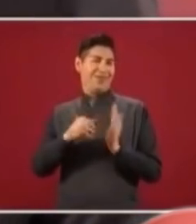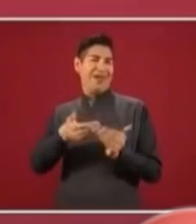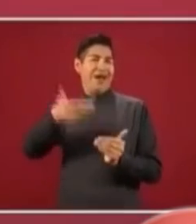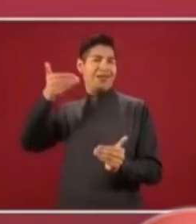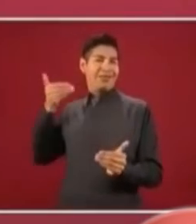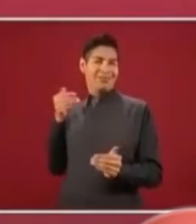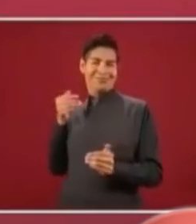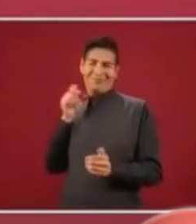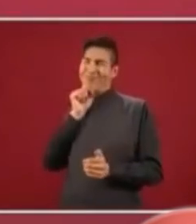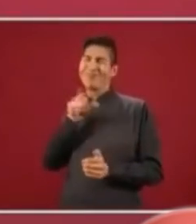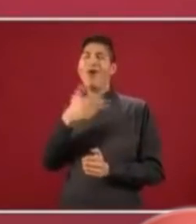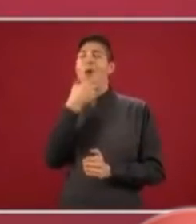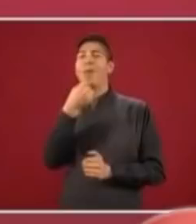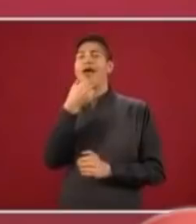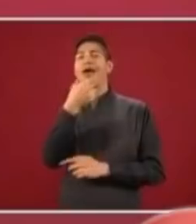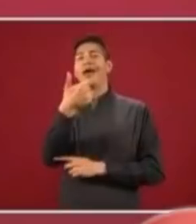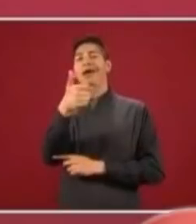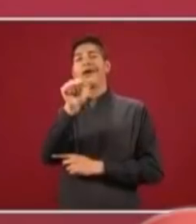señor García Luna,